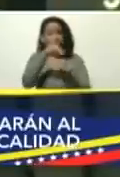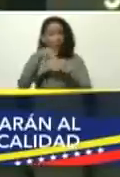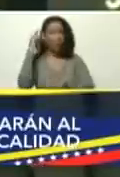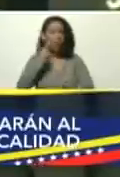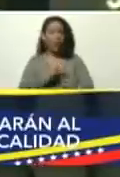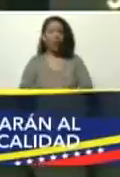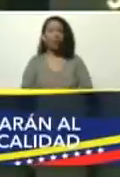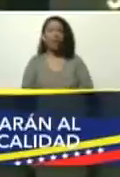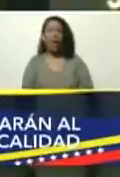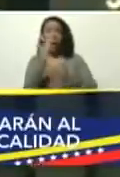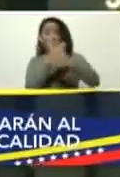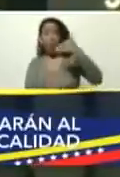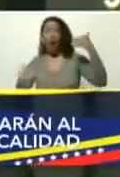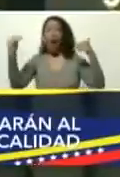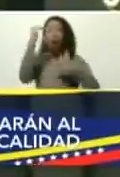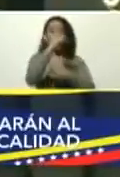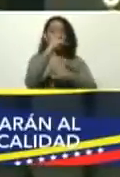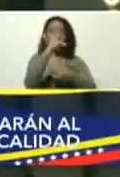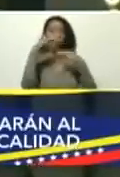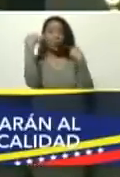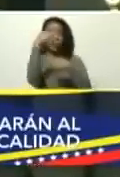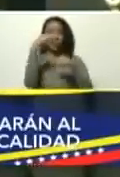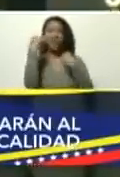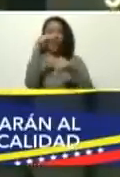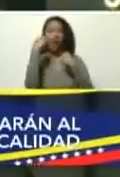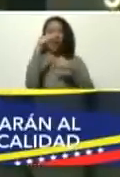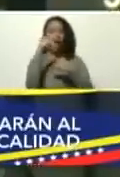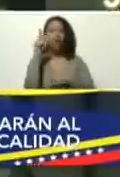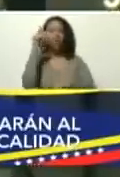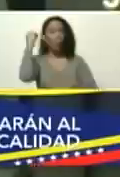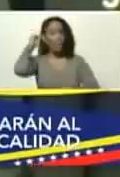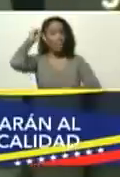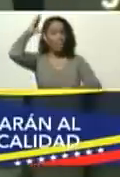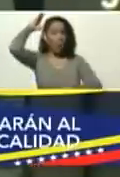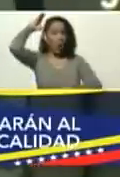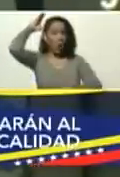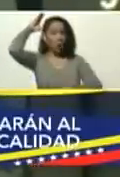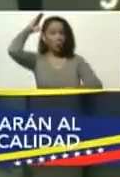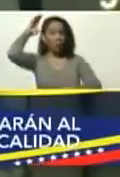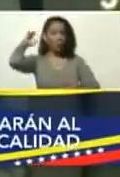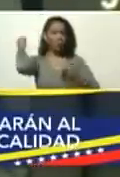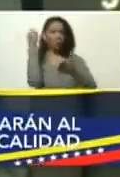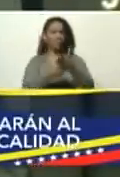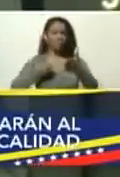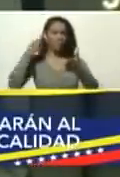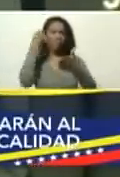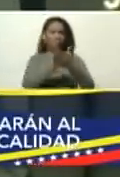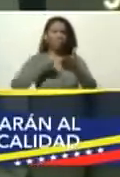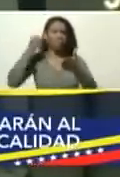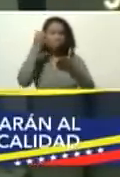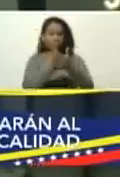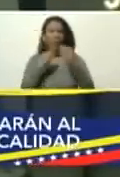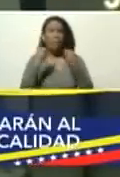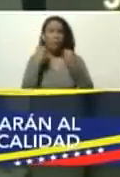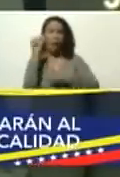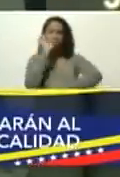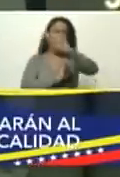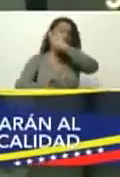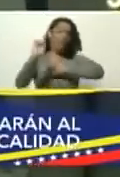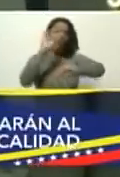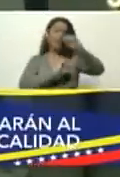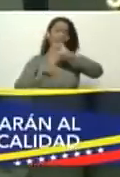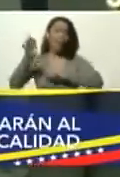a los más altos niveles en su capacidad combativa para defender la